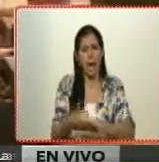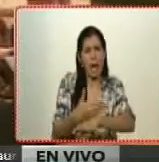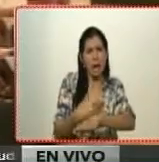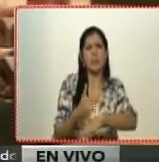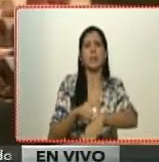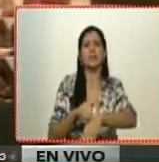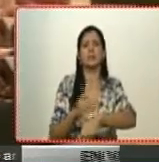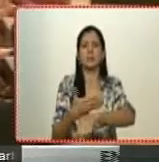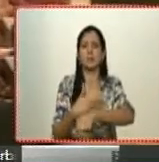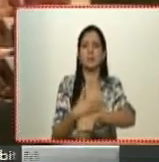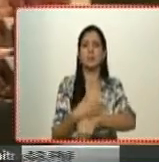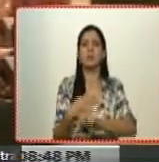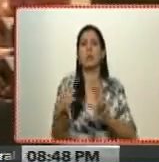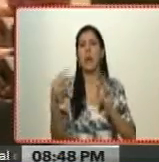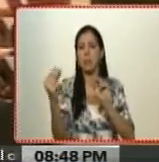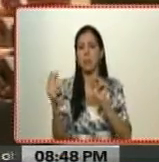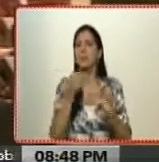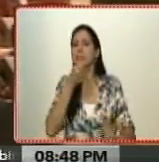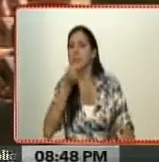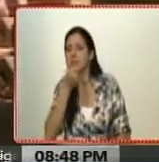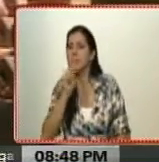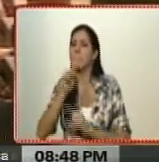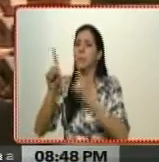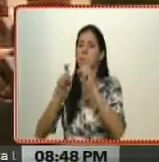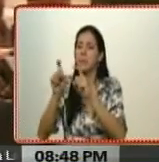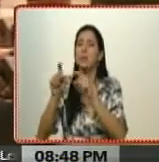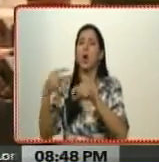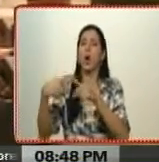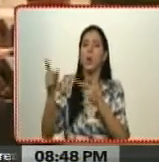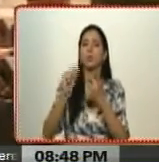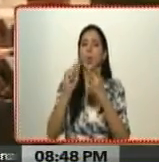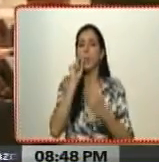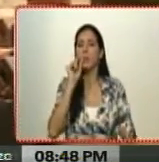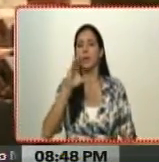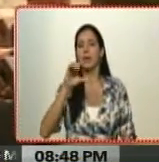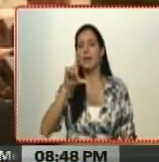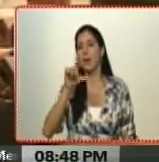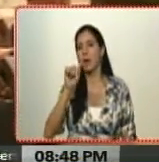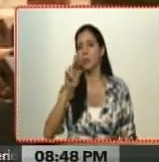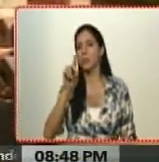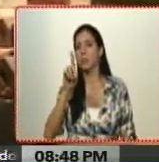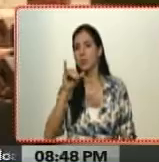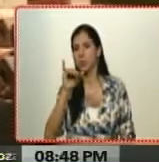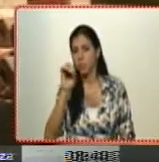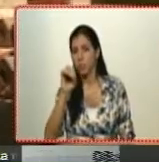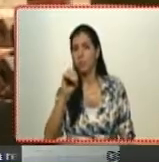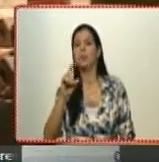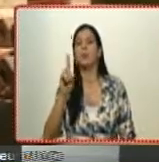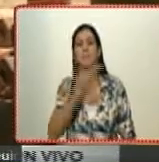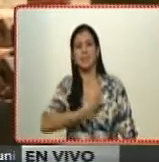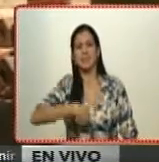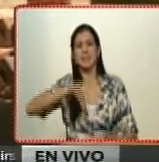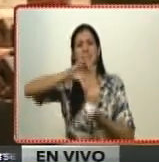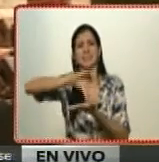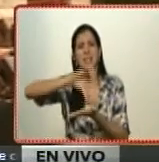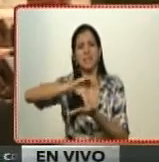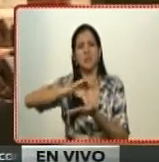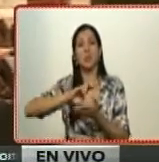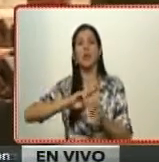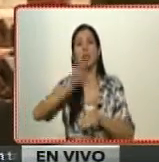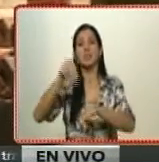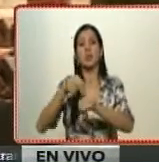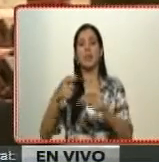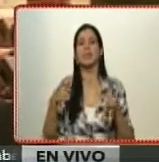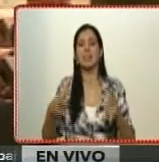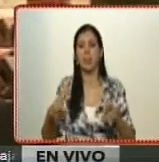tuvo la oportunidad de conversar con nosotros, al igual que Claudio Amico, presidente del CENDIS, Centro Nacional del Disco.